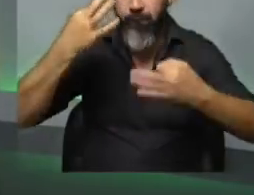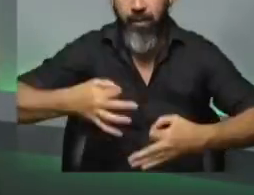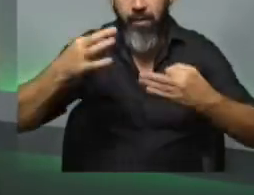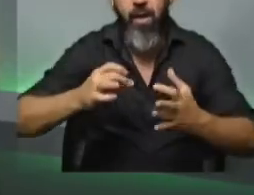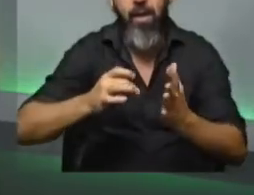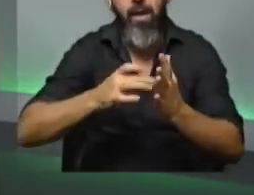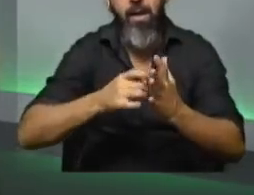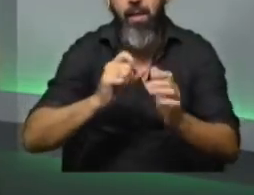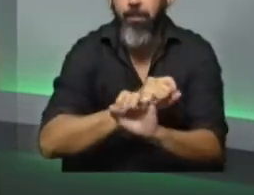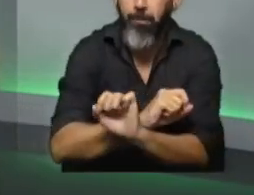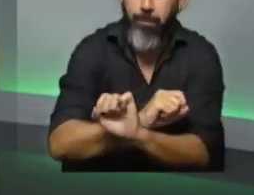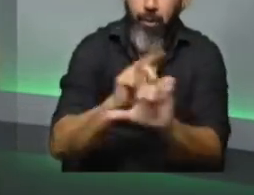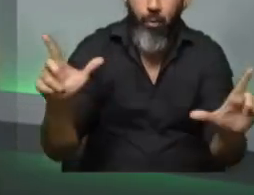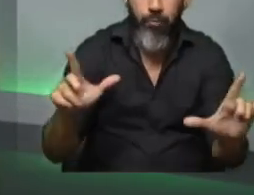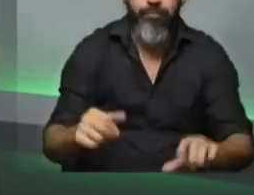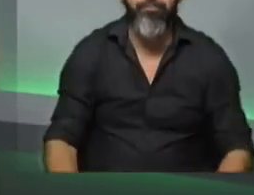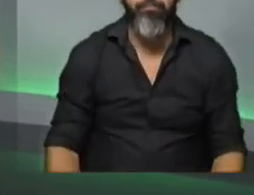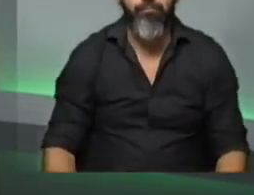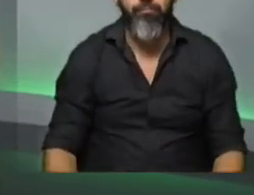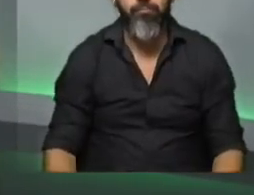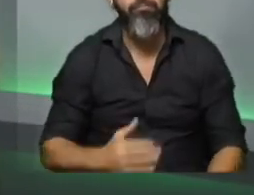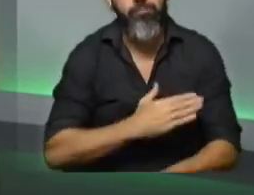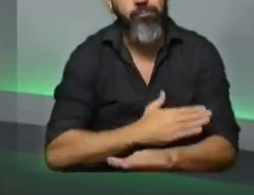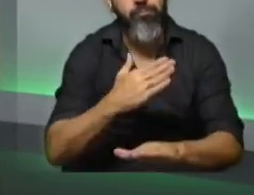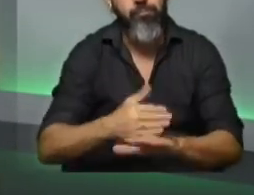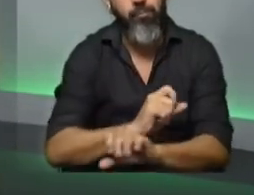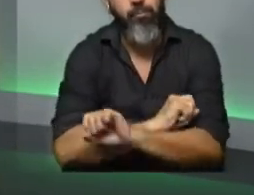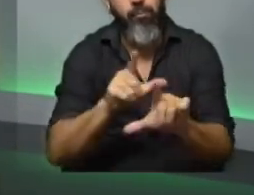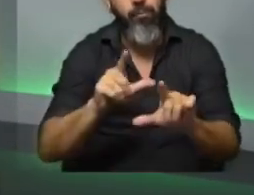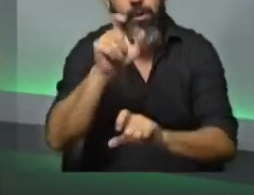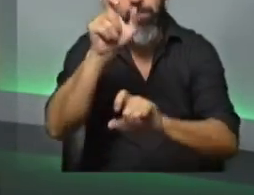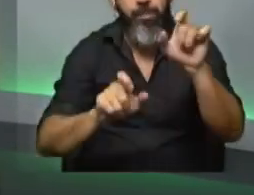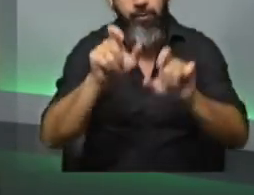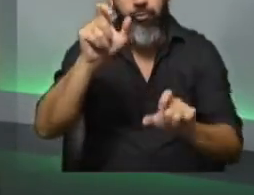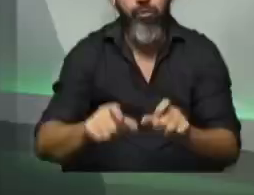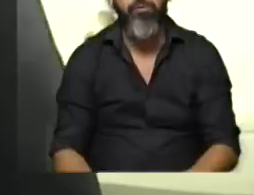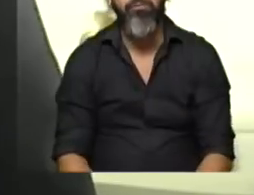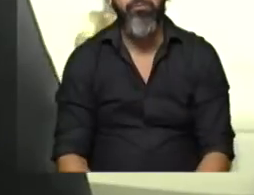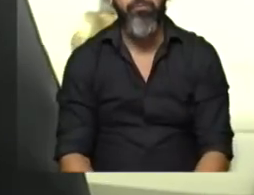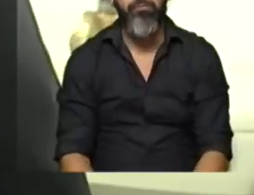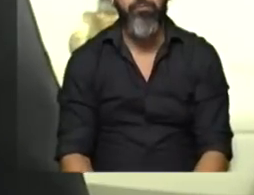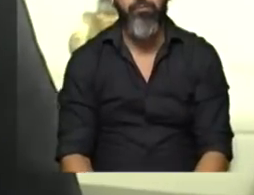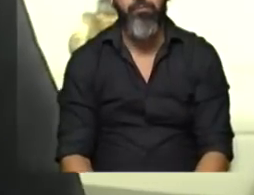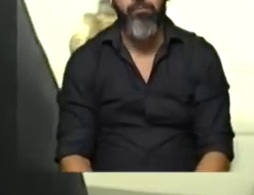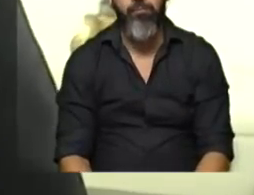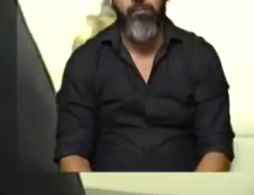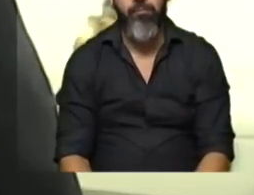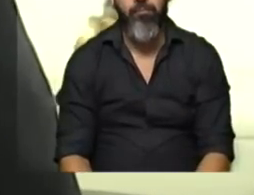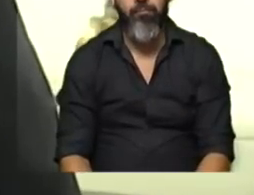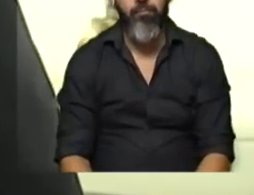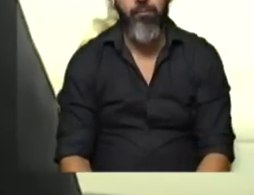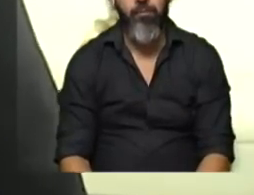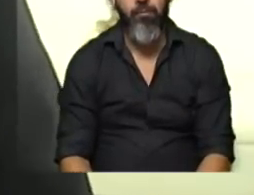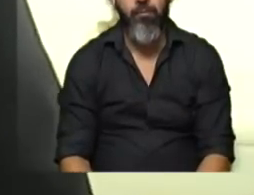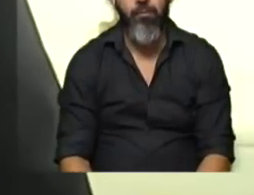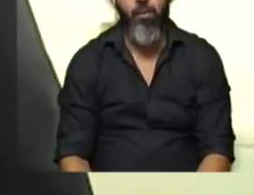la calidad del agua va a ser peor y que tendrá una afectación mayor en la población en cualquier